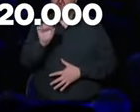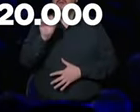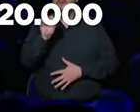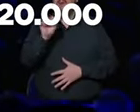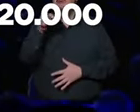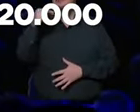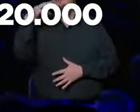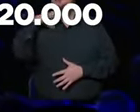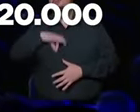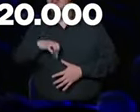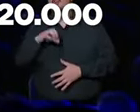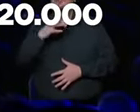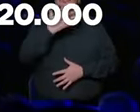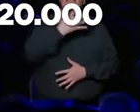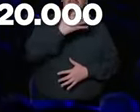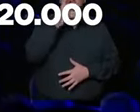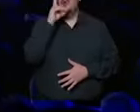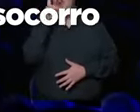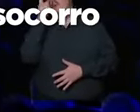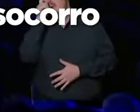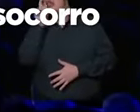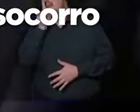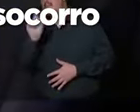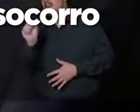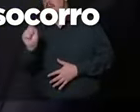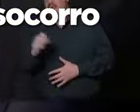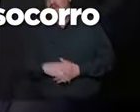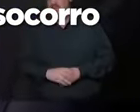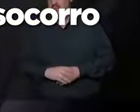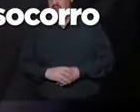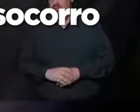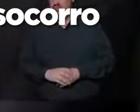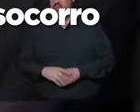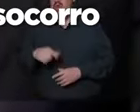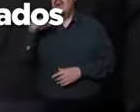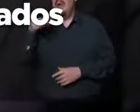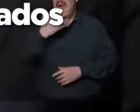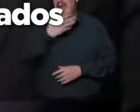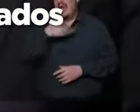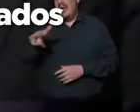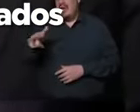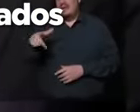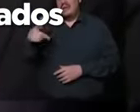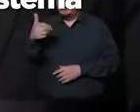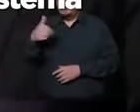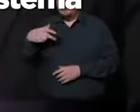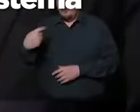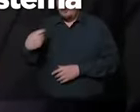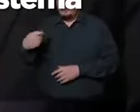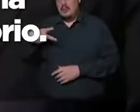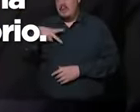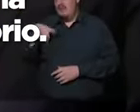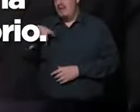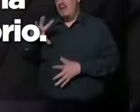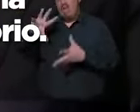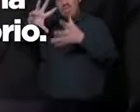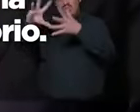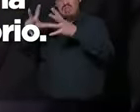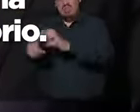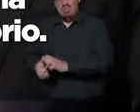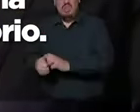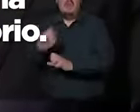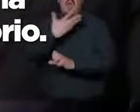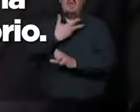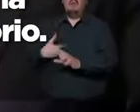entre 5 y 20,000 pesos y tuvo que ir el estado en Socorro de esos perjudicados por ese sistema que destruyó el